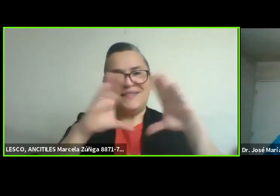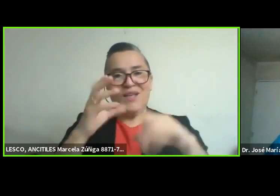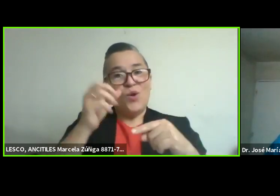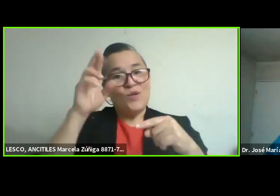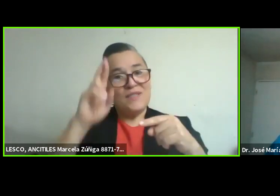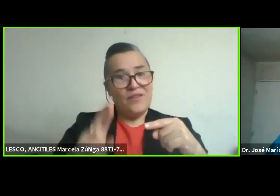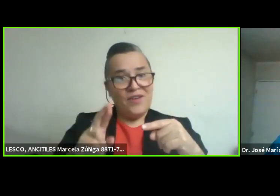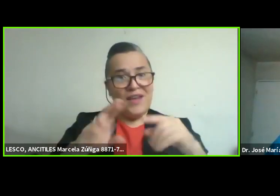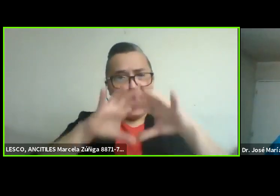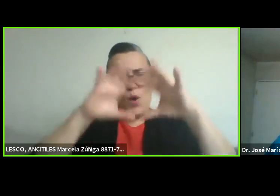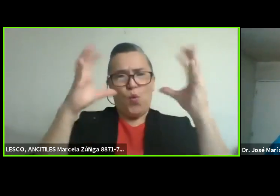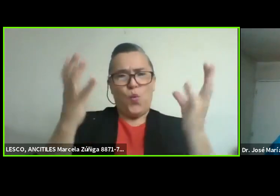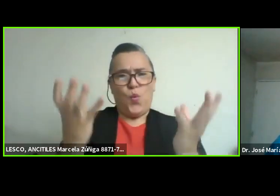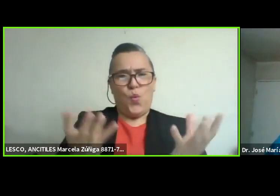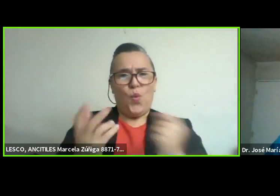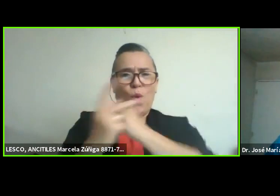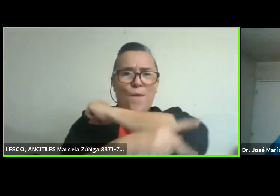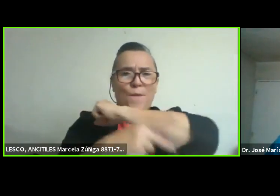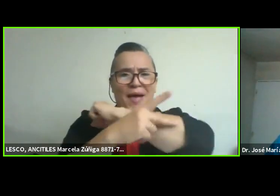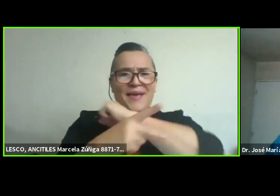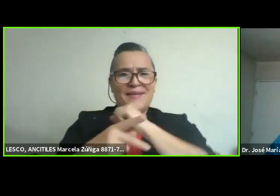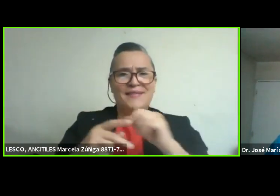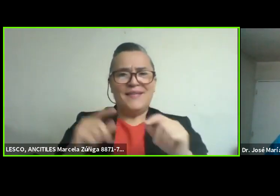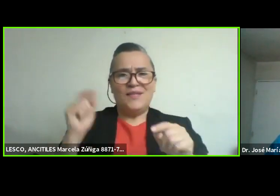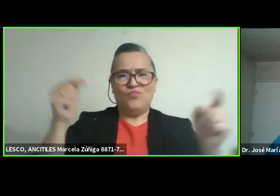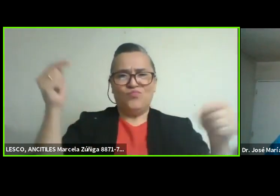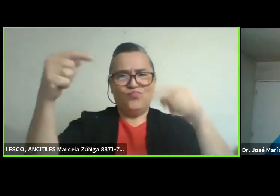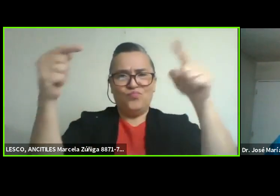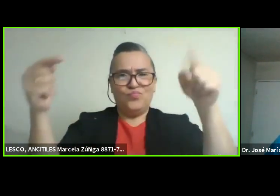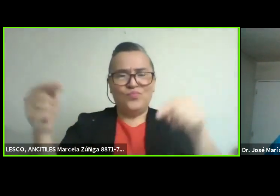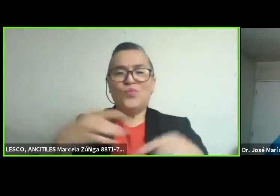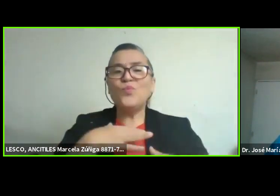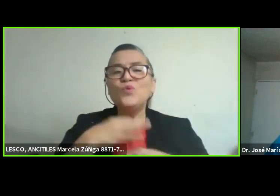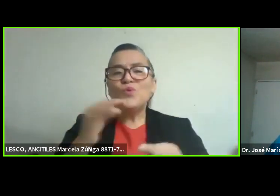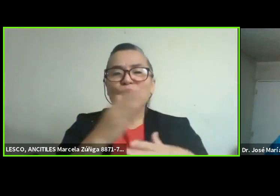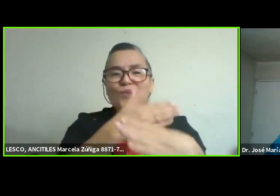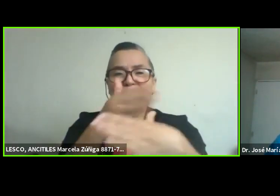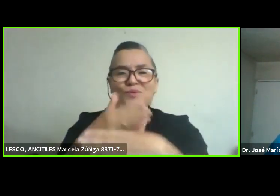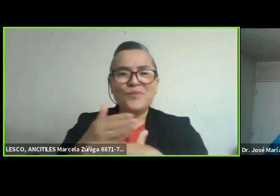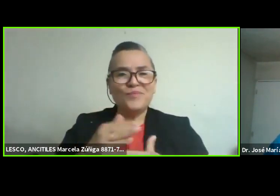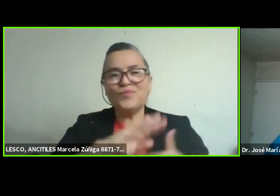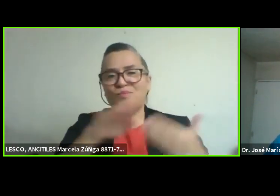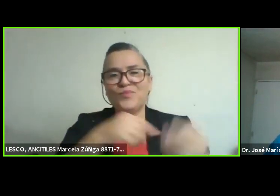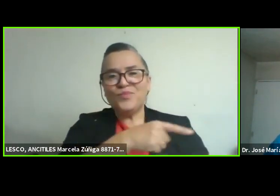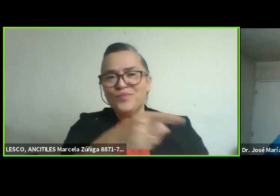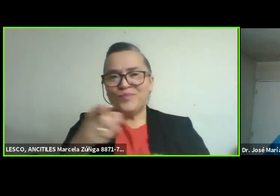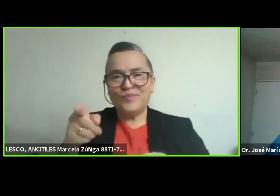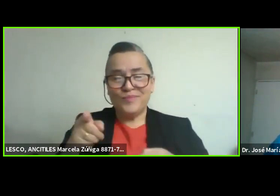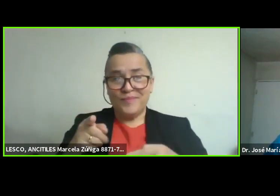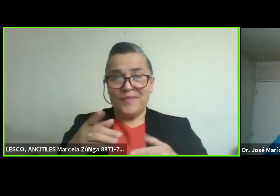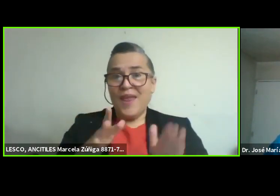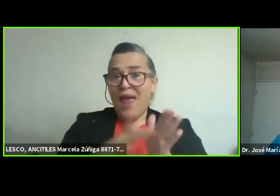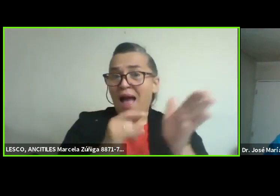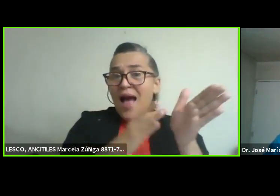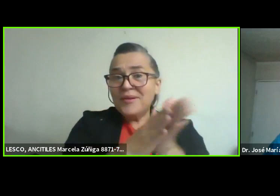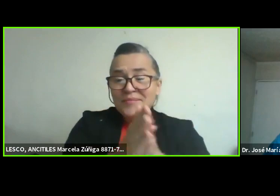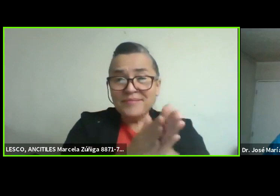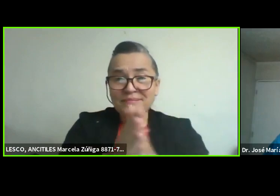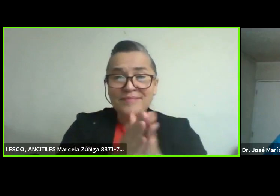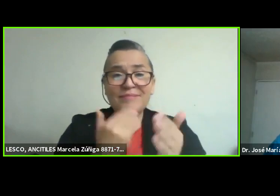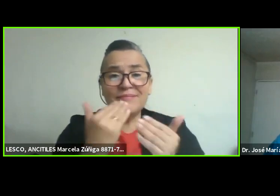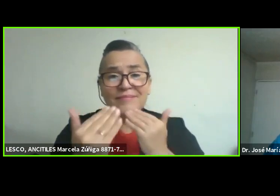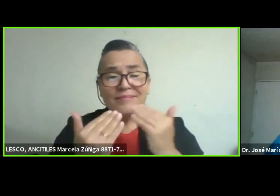en tantos otros países es un gran gusto para mí compartir con todas y todos ustedes y aprovecho para agradecer